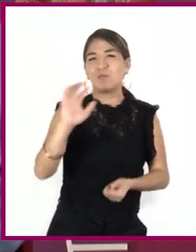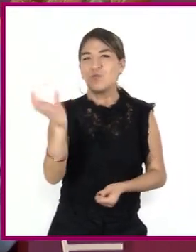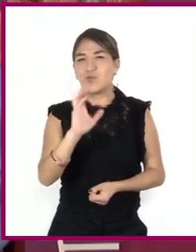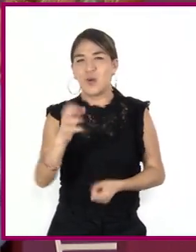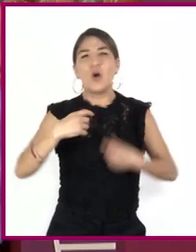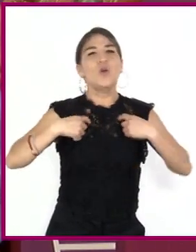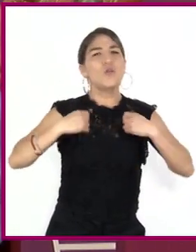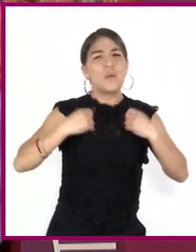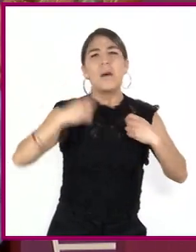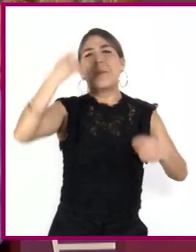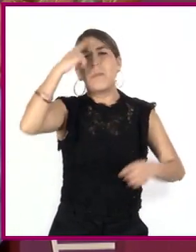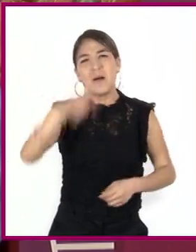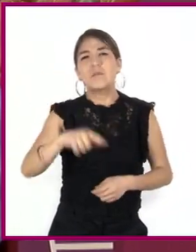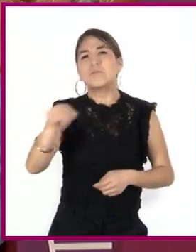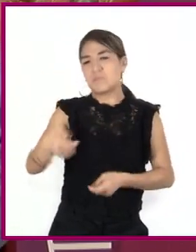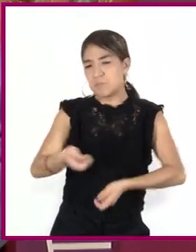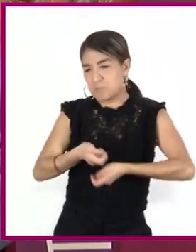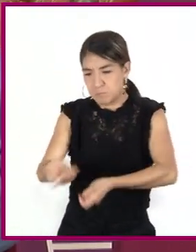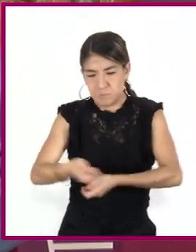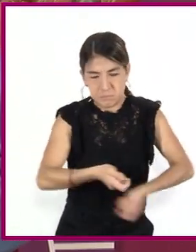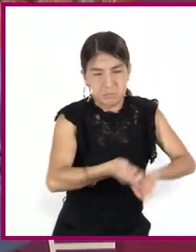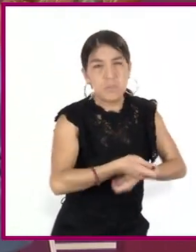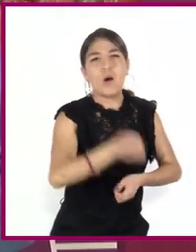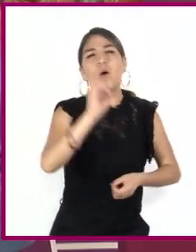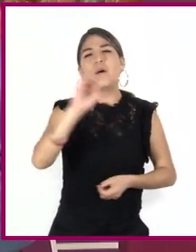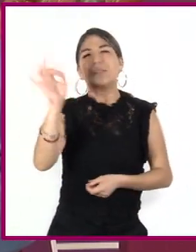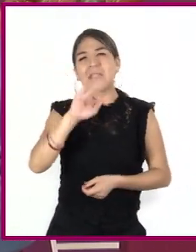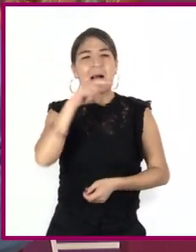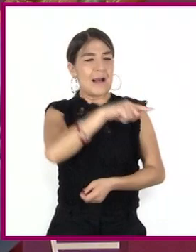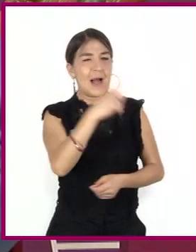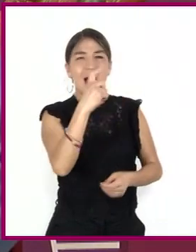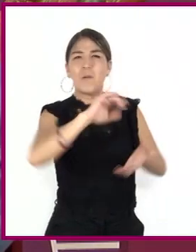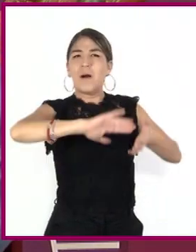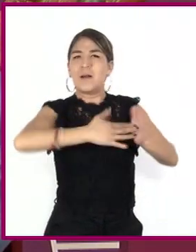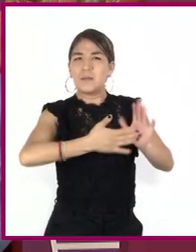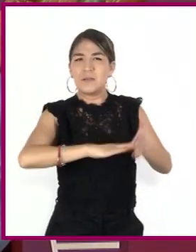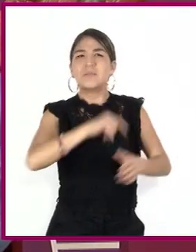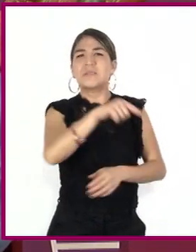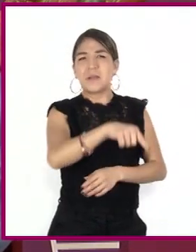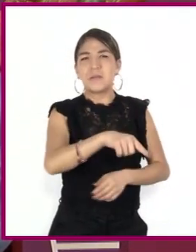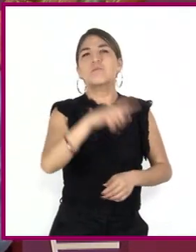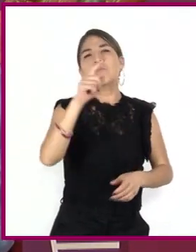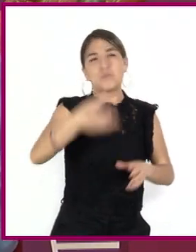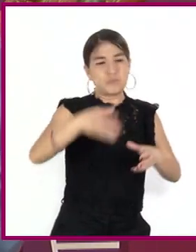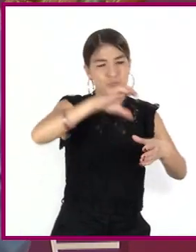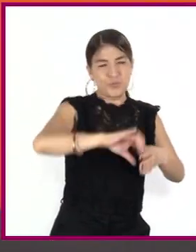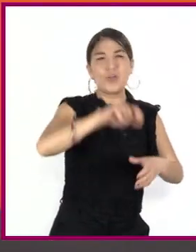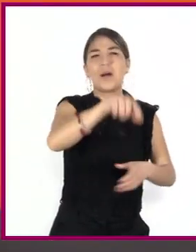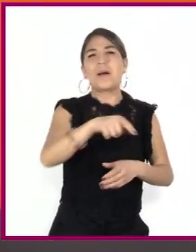puede usar para limpiar los pisos o con el agua de los trastes se puede regar el jardín.